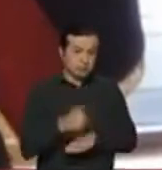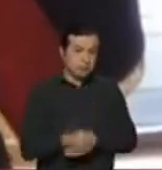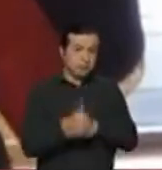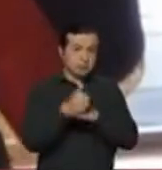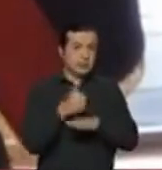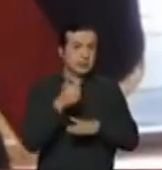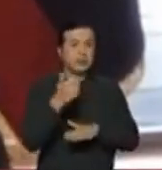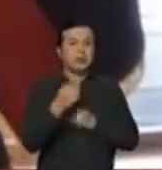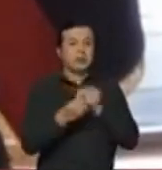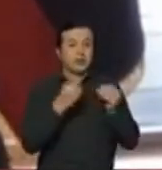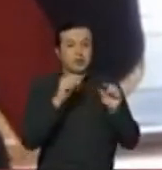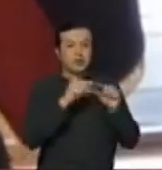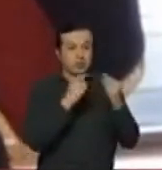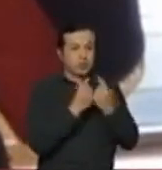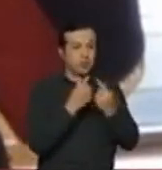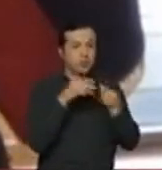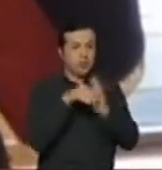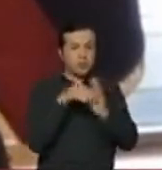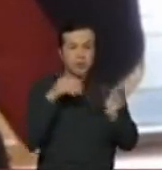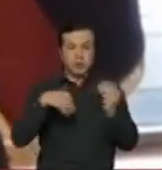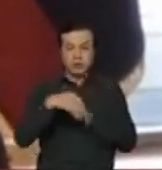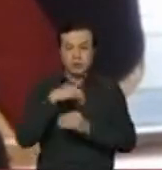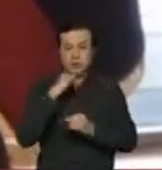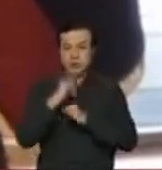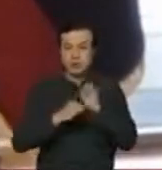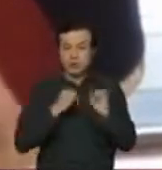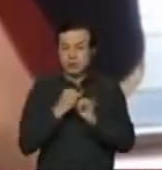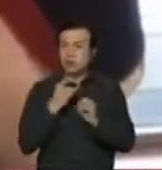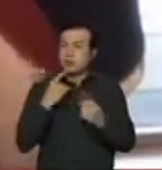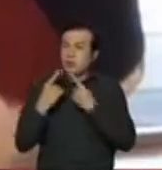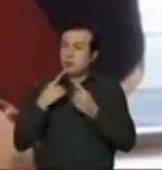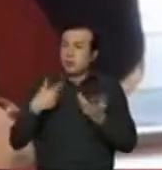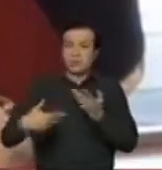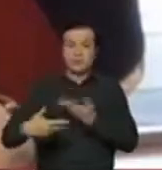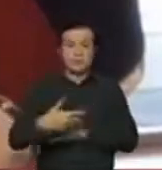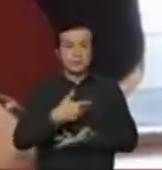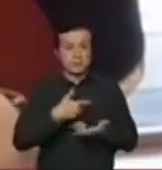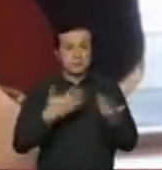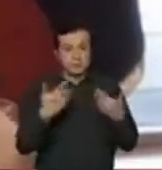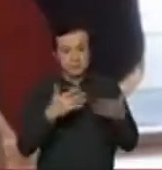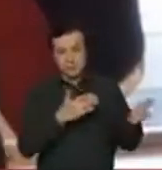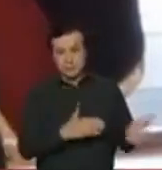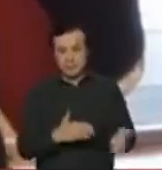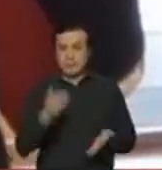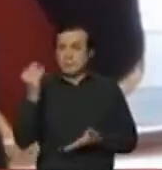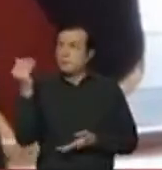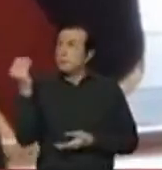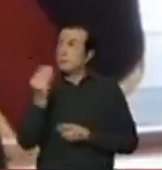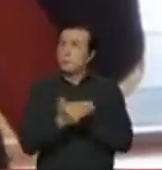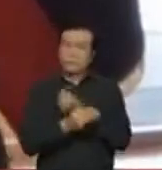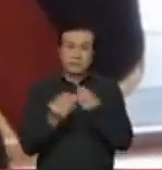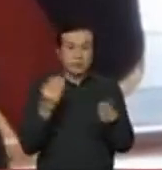activamente trabajando con grupos y bancos de inversión del exterior para, apalancados en el portafolio, traer recursos